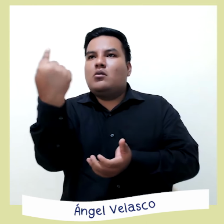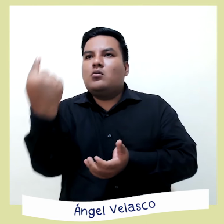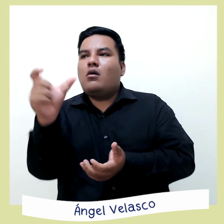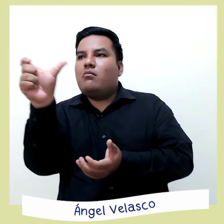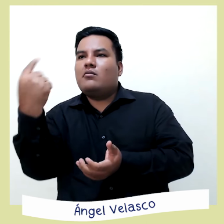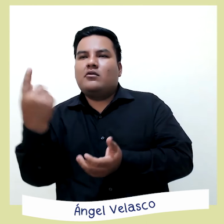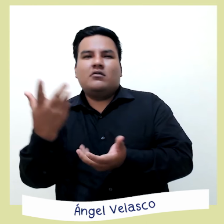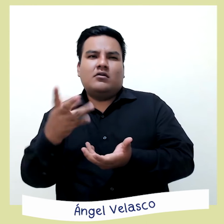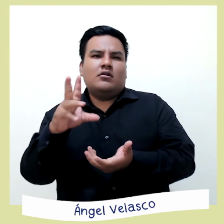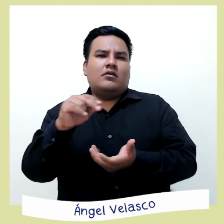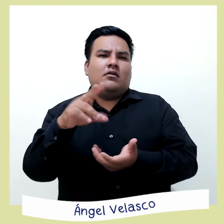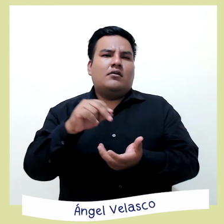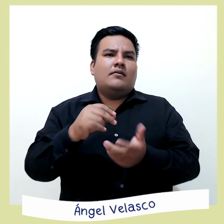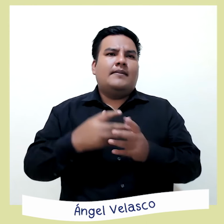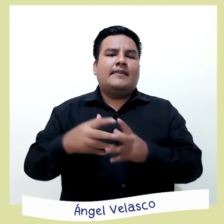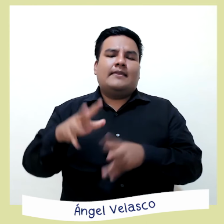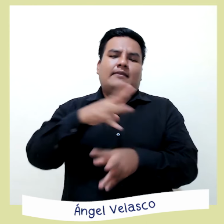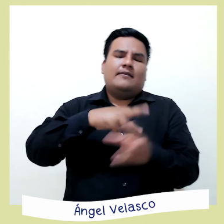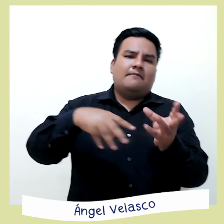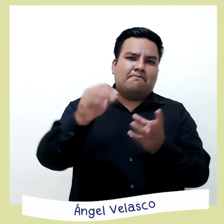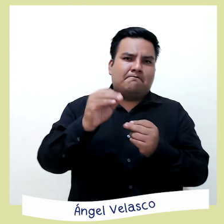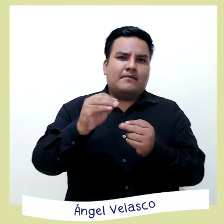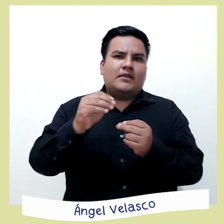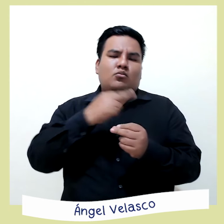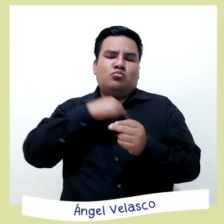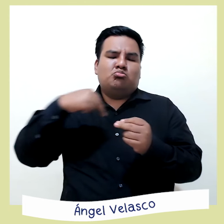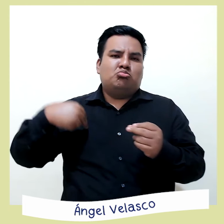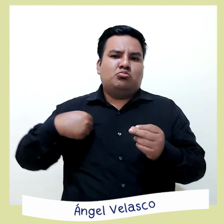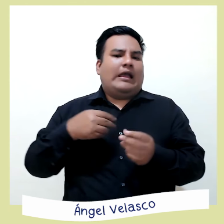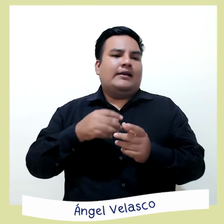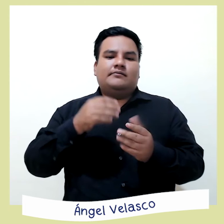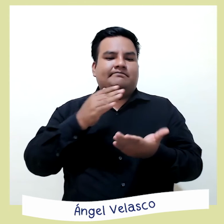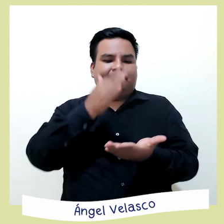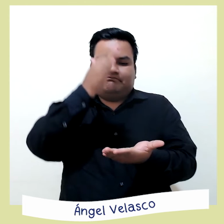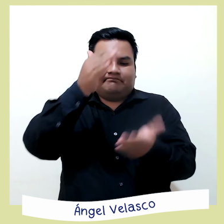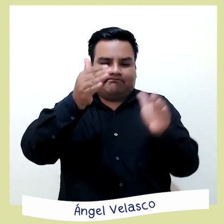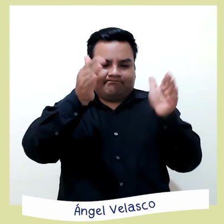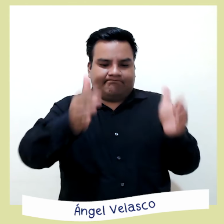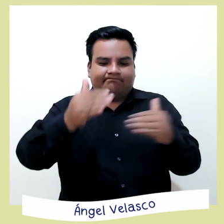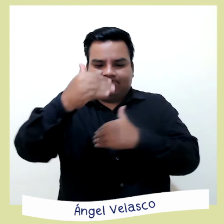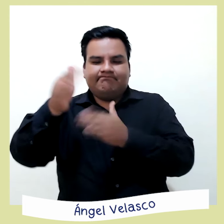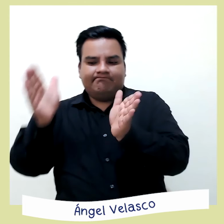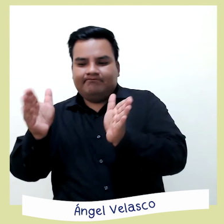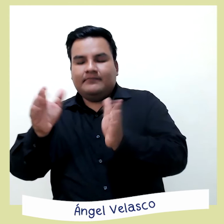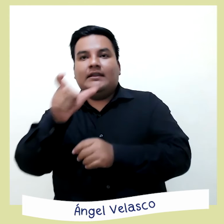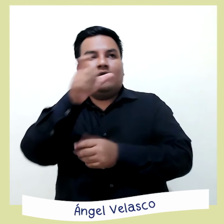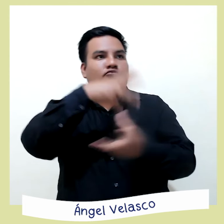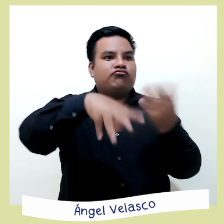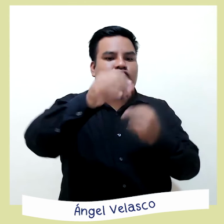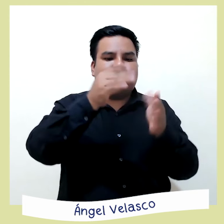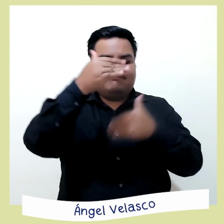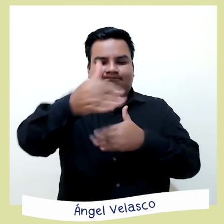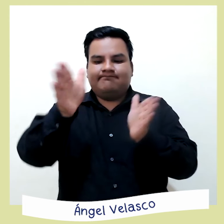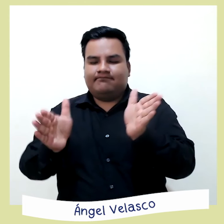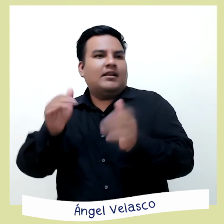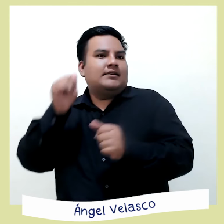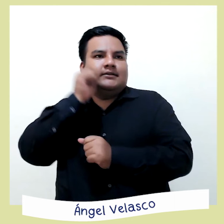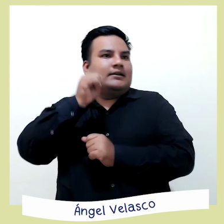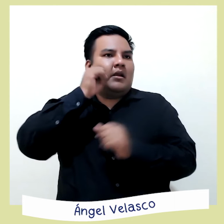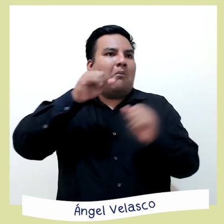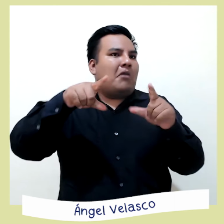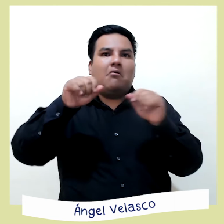conjunto, somos entes, únicamente entes. Y hay factores sociales que condicionan la forma